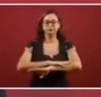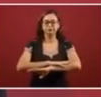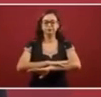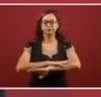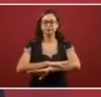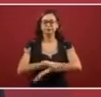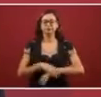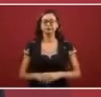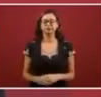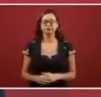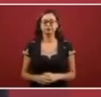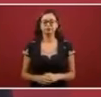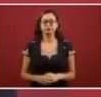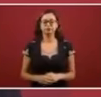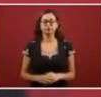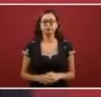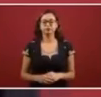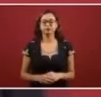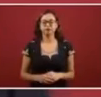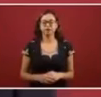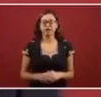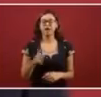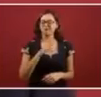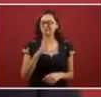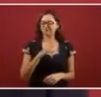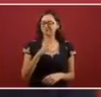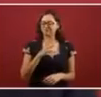Hay un dato importante.